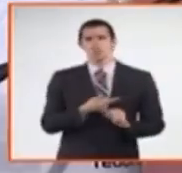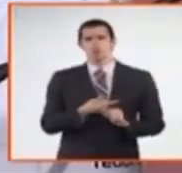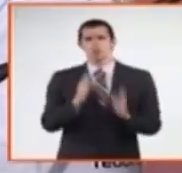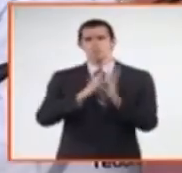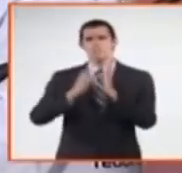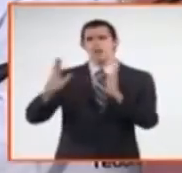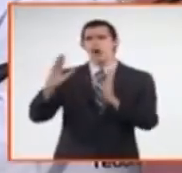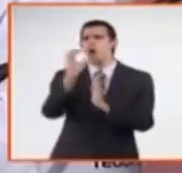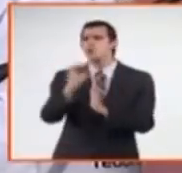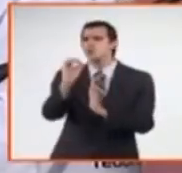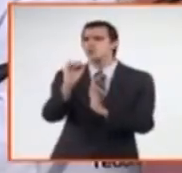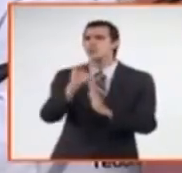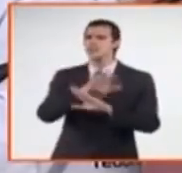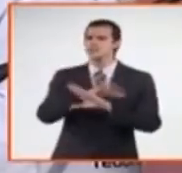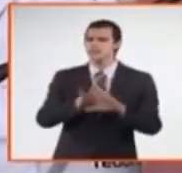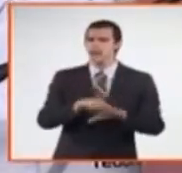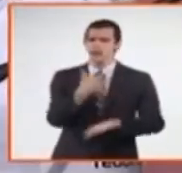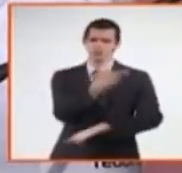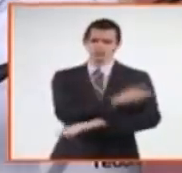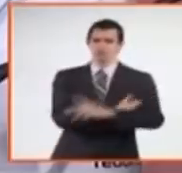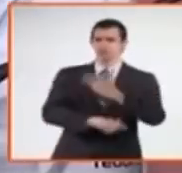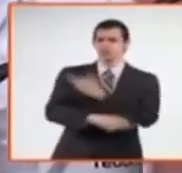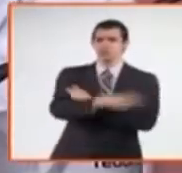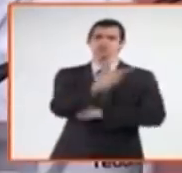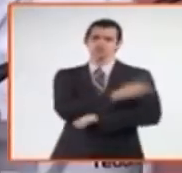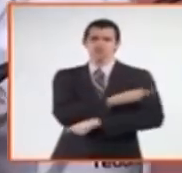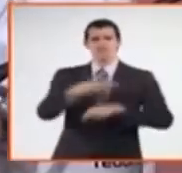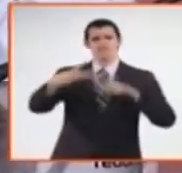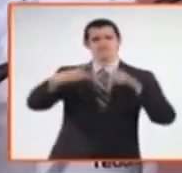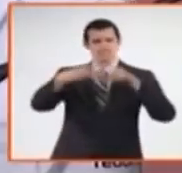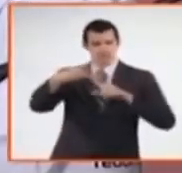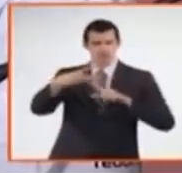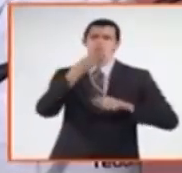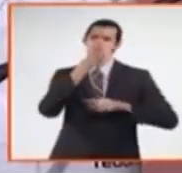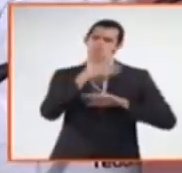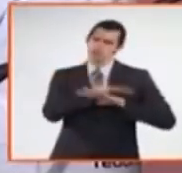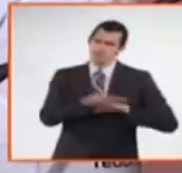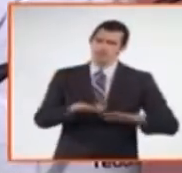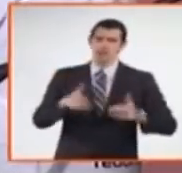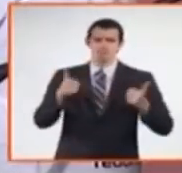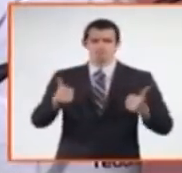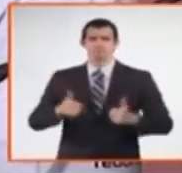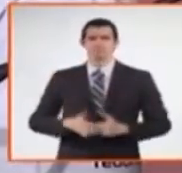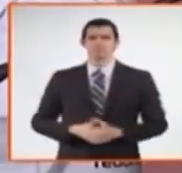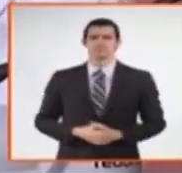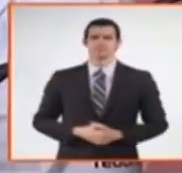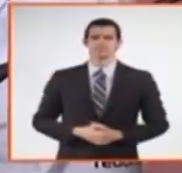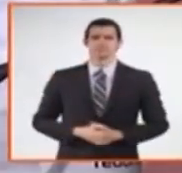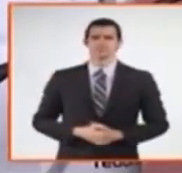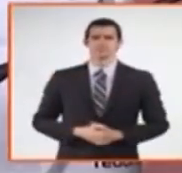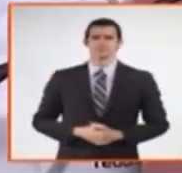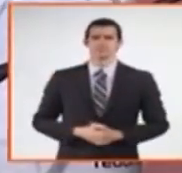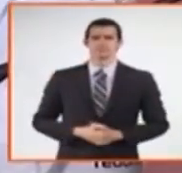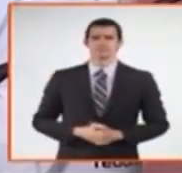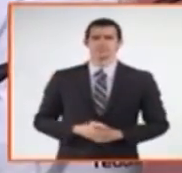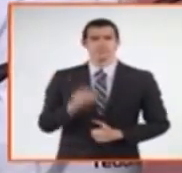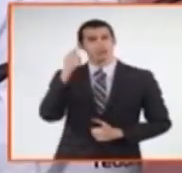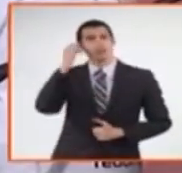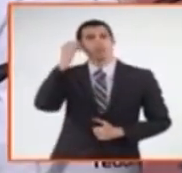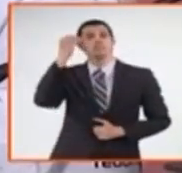terminando el cálculo que tenemos que en el mes de noviembre debemos ir completando ya toda la población cubana bueno por encima de